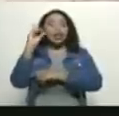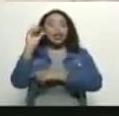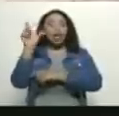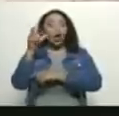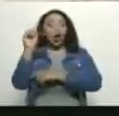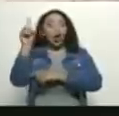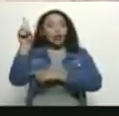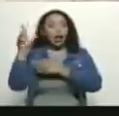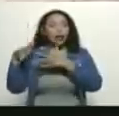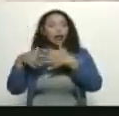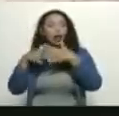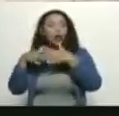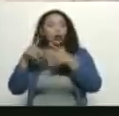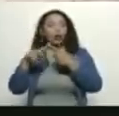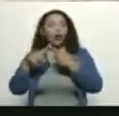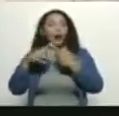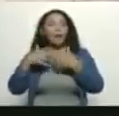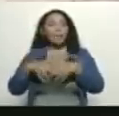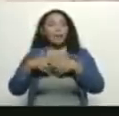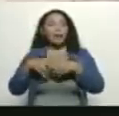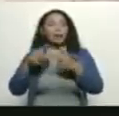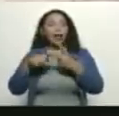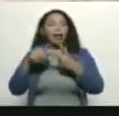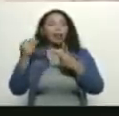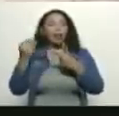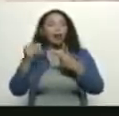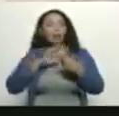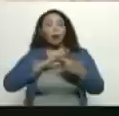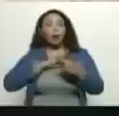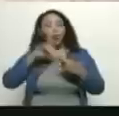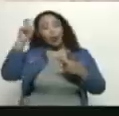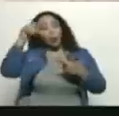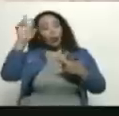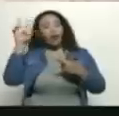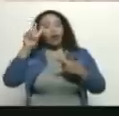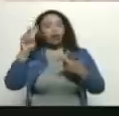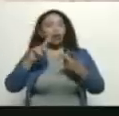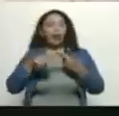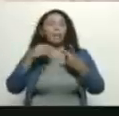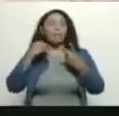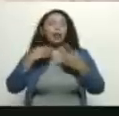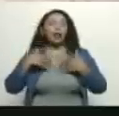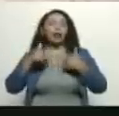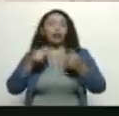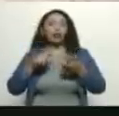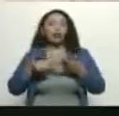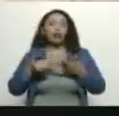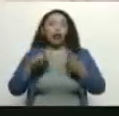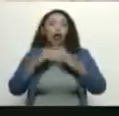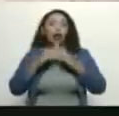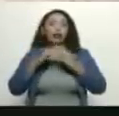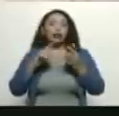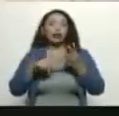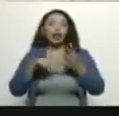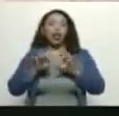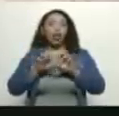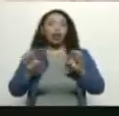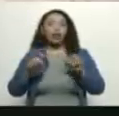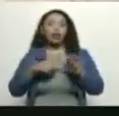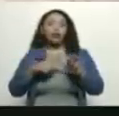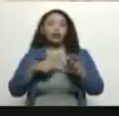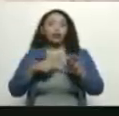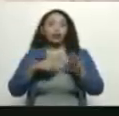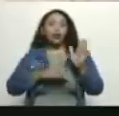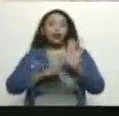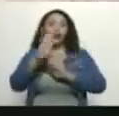los Estados Unidos, empresas y dinero que son del pueblo venezolano para la salud, la vivienda, la educación y